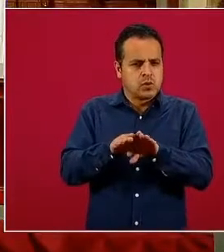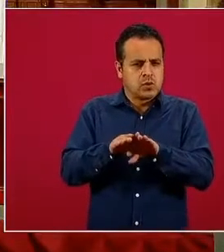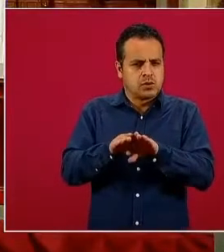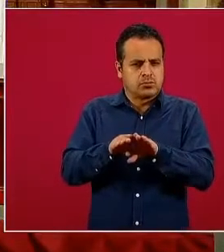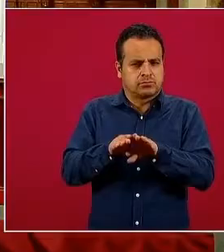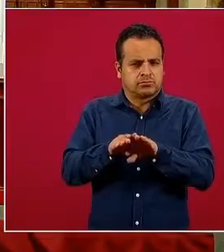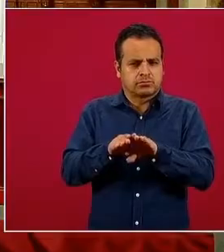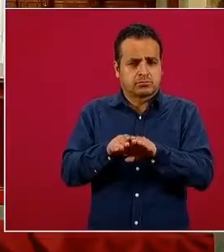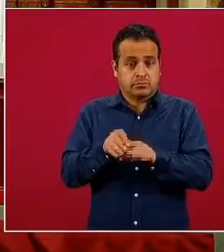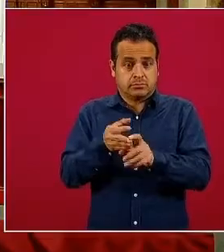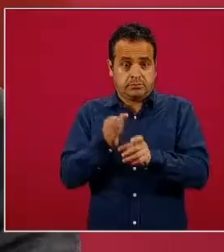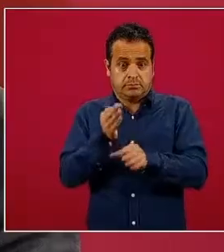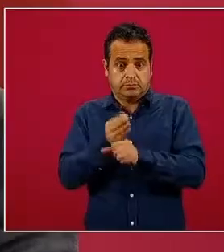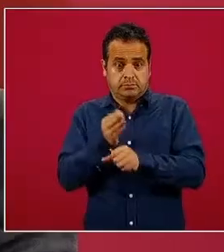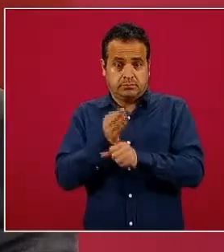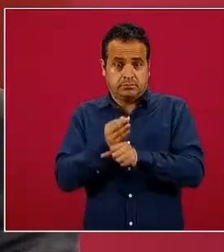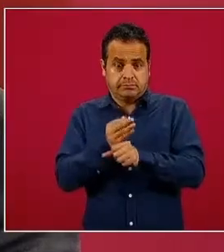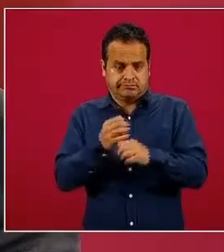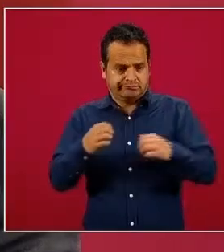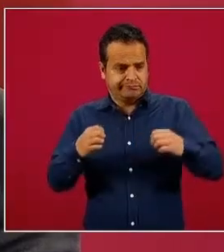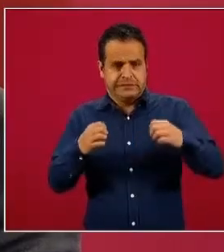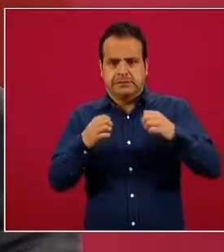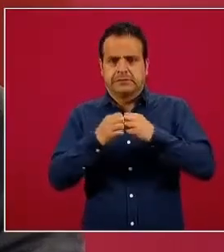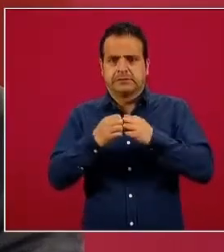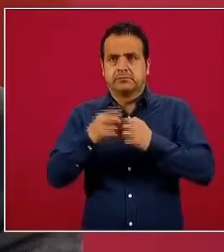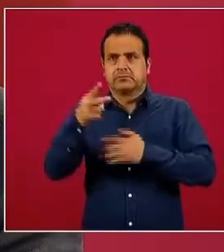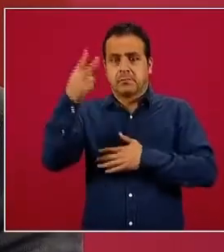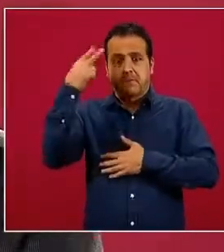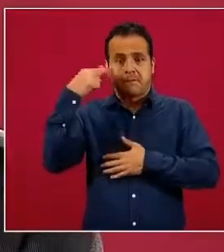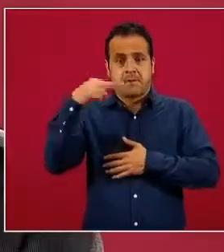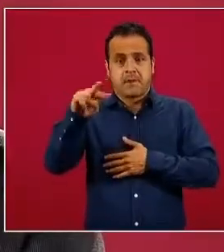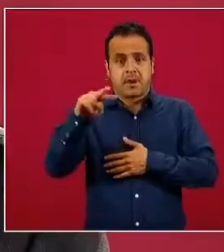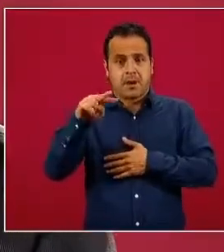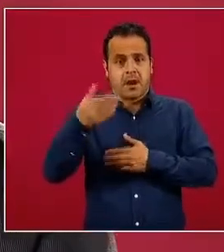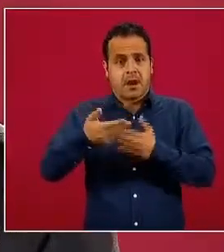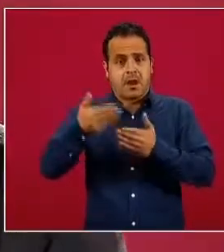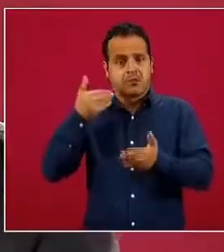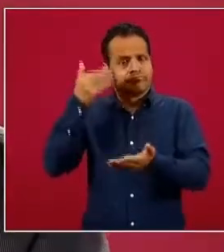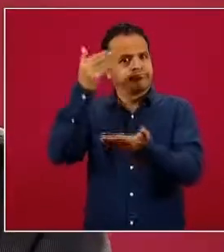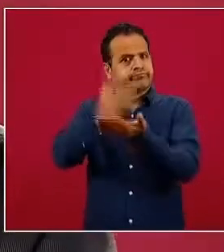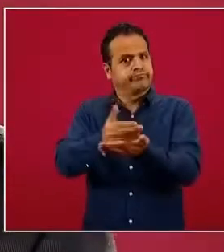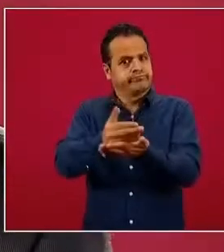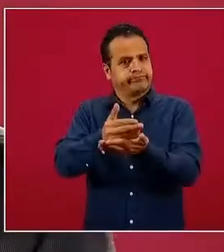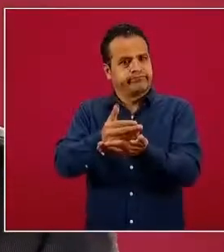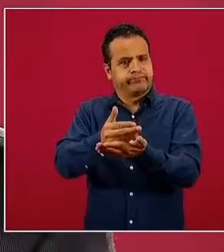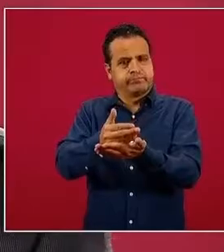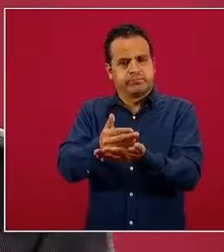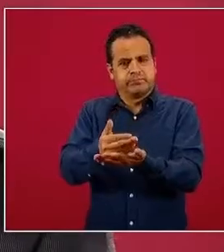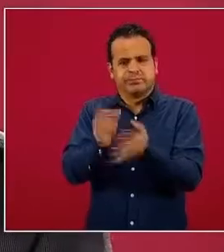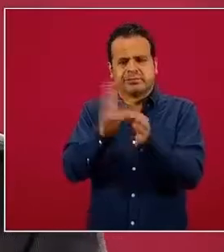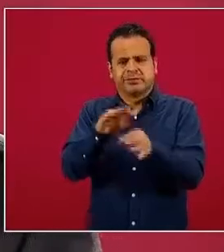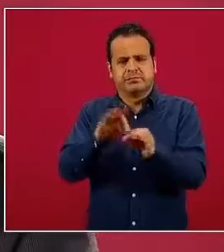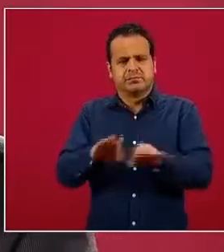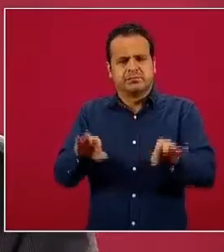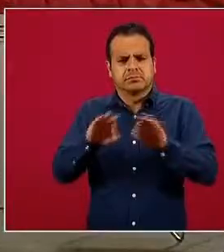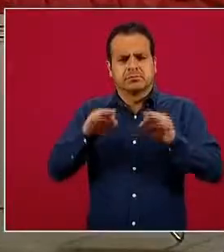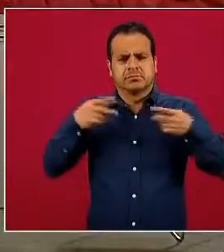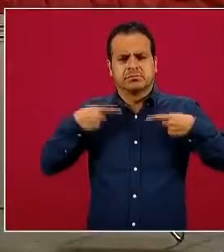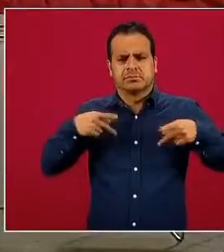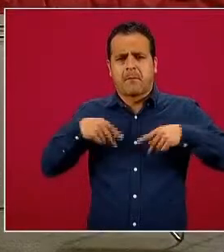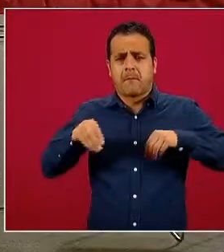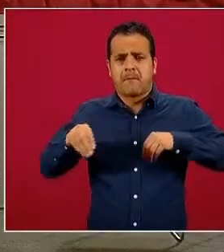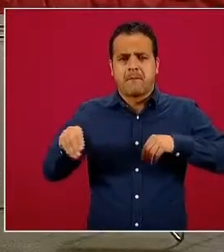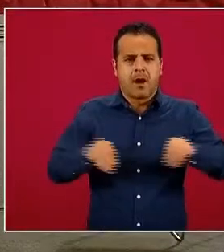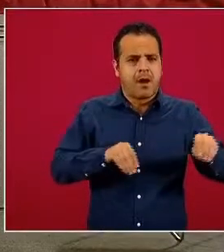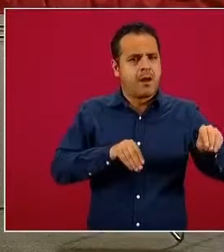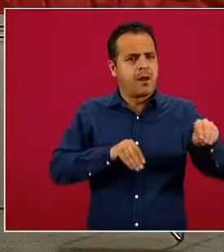interrumpir los viajes no esenciales. El propósito fundamental es reducir la movilidad en la zona fronteriza. Ahora,